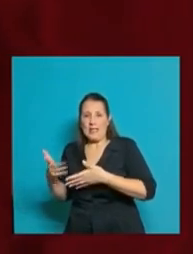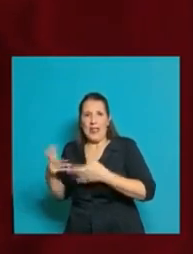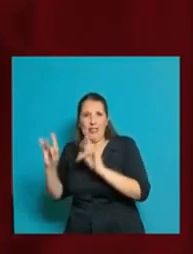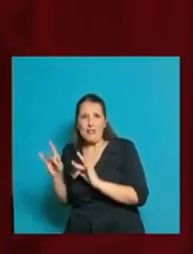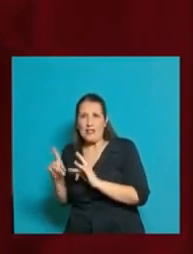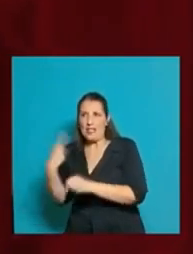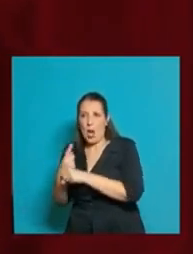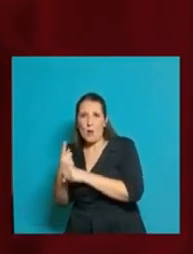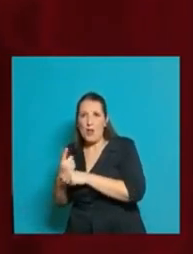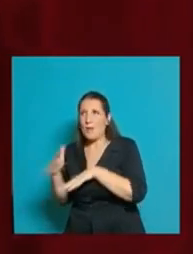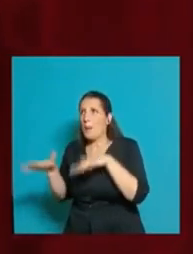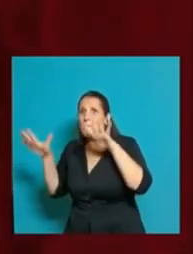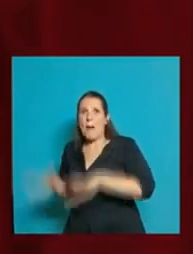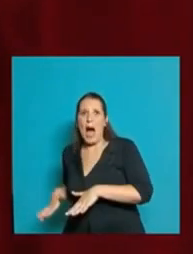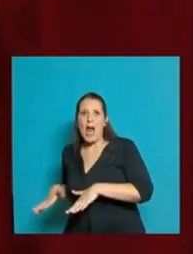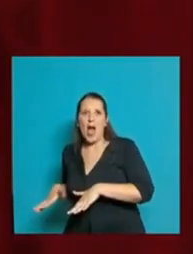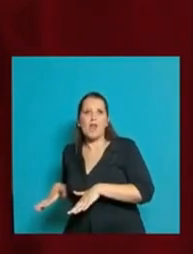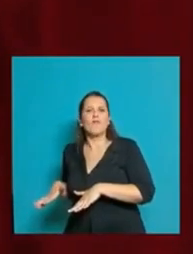difícil.